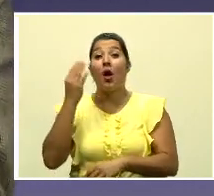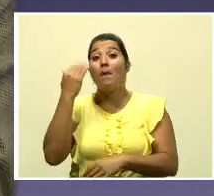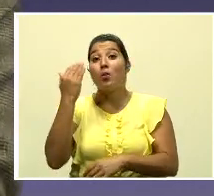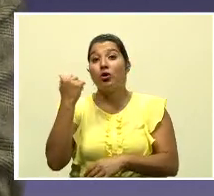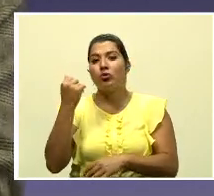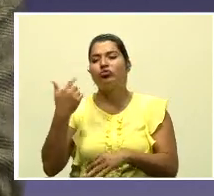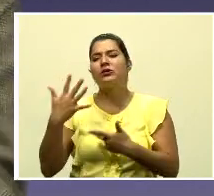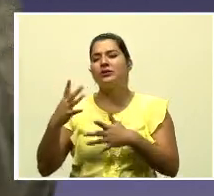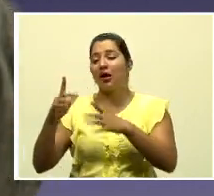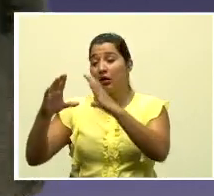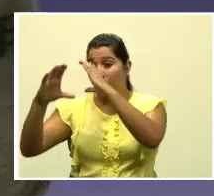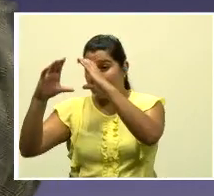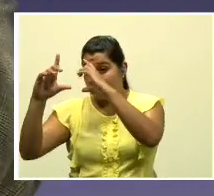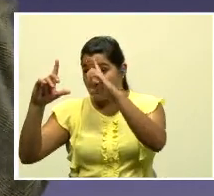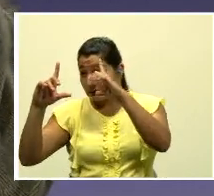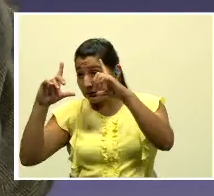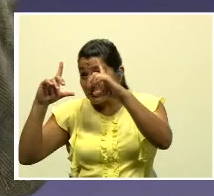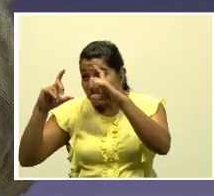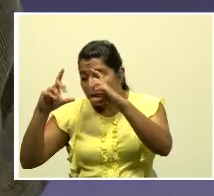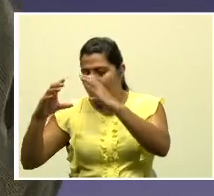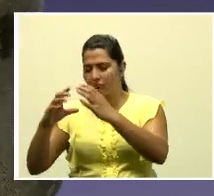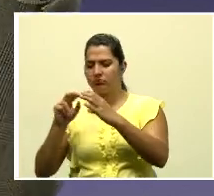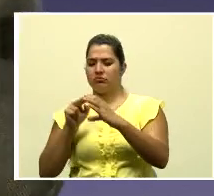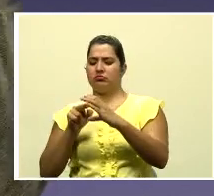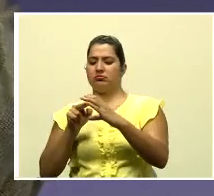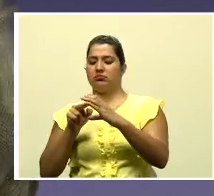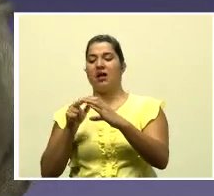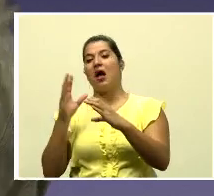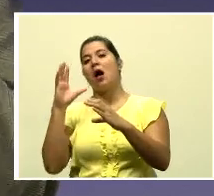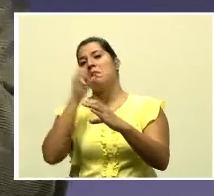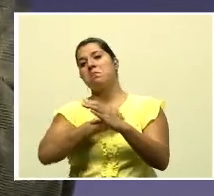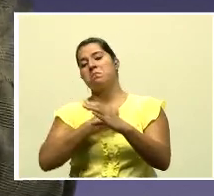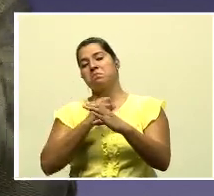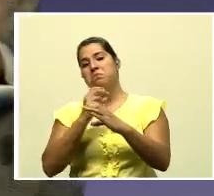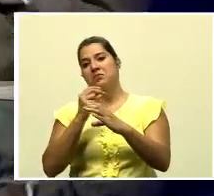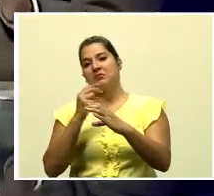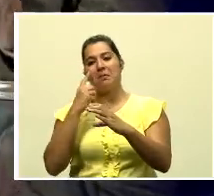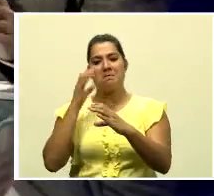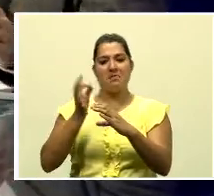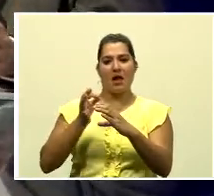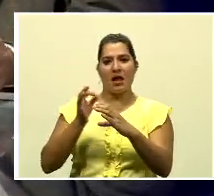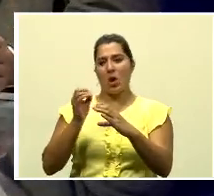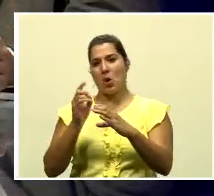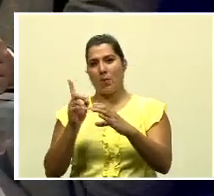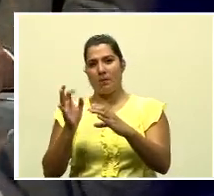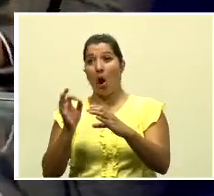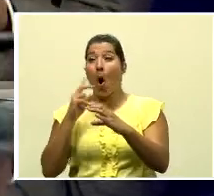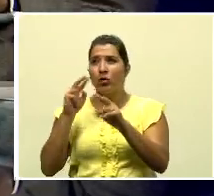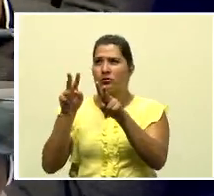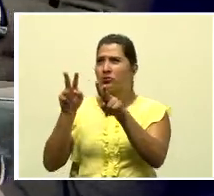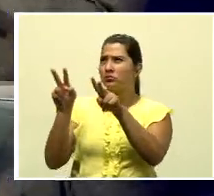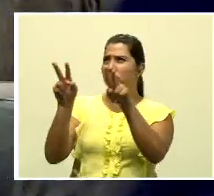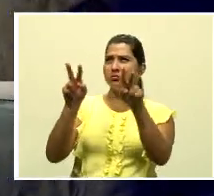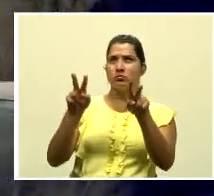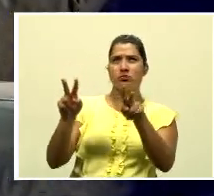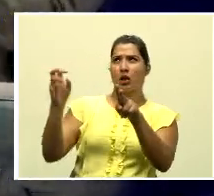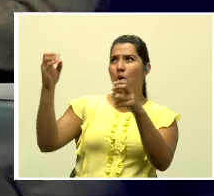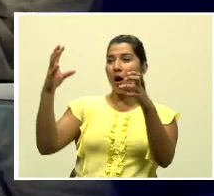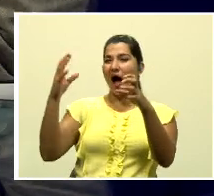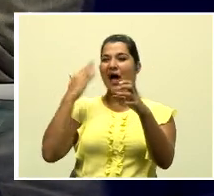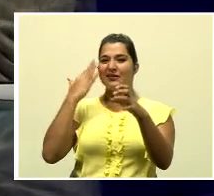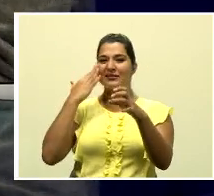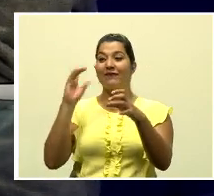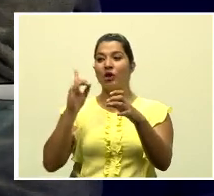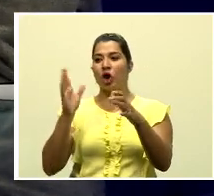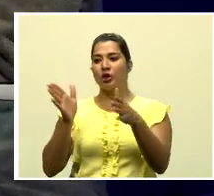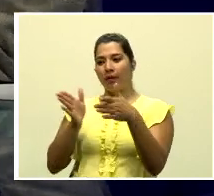ve la imagen y rápidamente compone o se ubica en el lugar adecuado para que esa